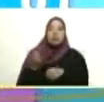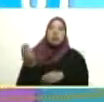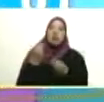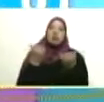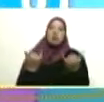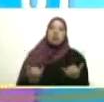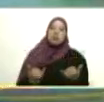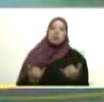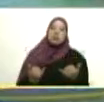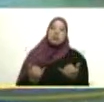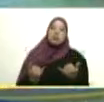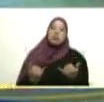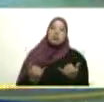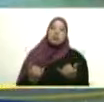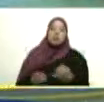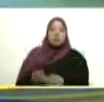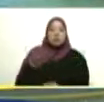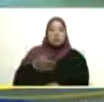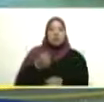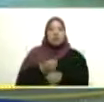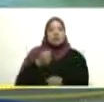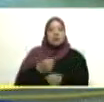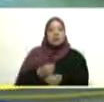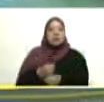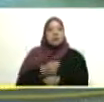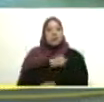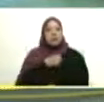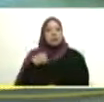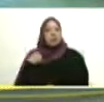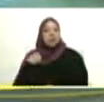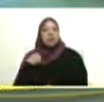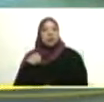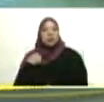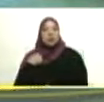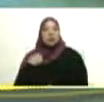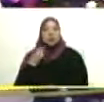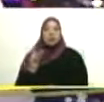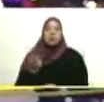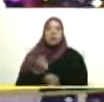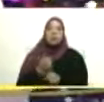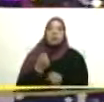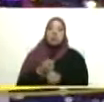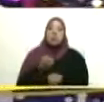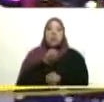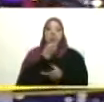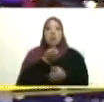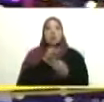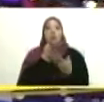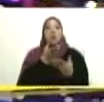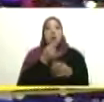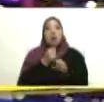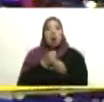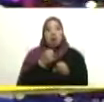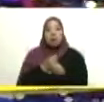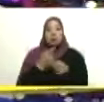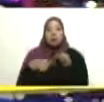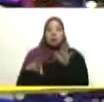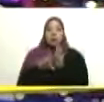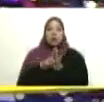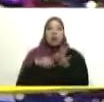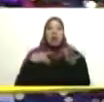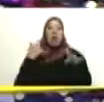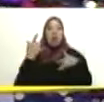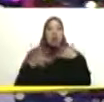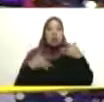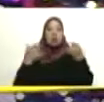Este es un tema muy importante. Señor. Yo quiero, en primer lugar, anunciar, ¿no?, la